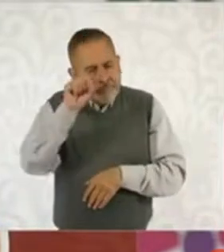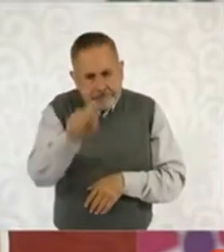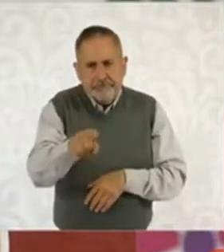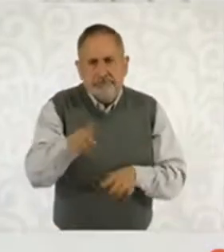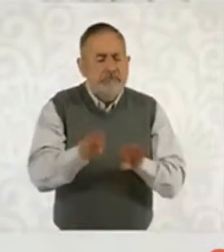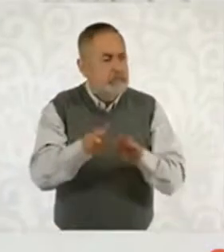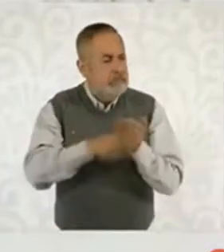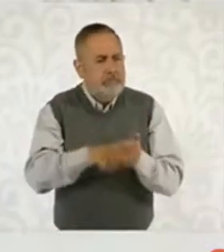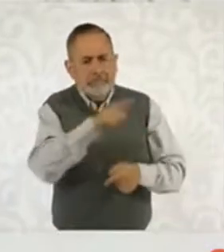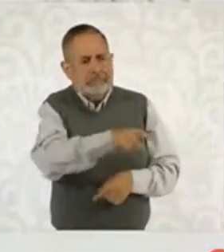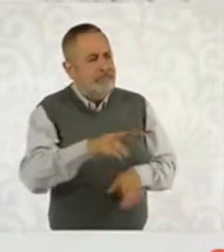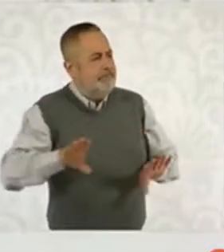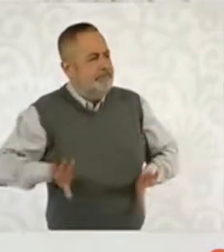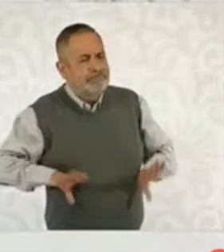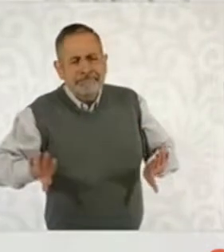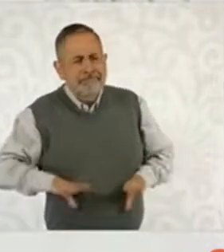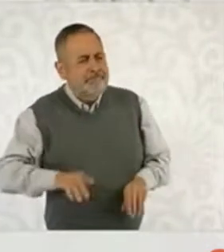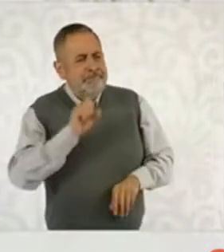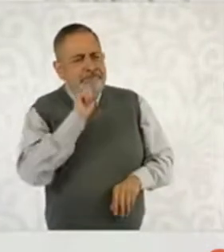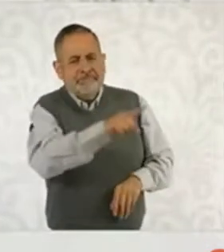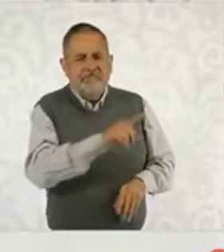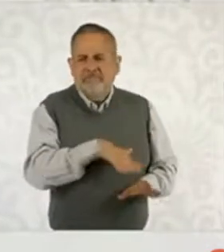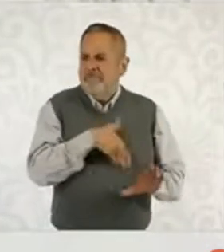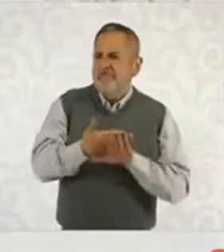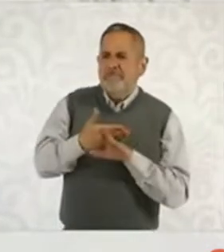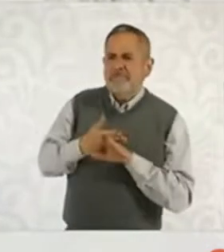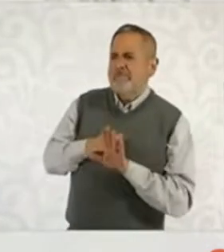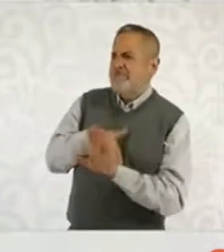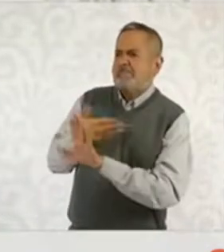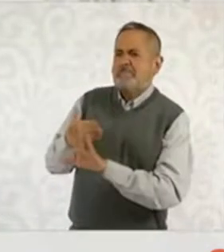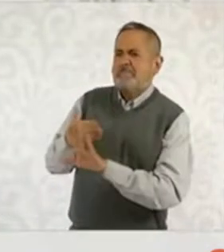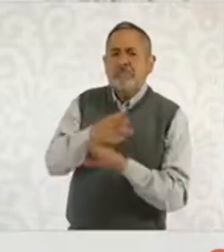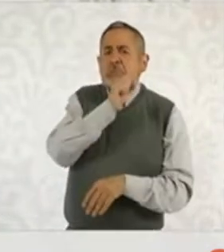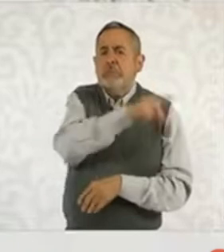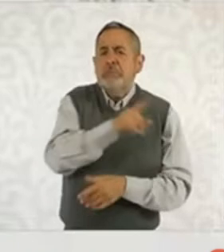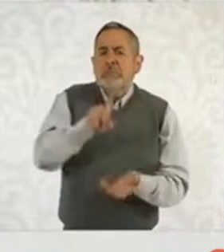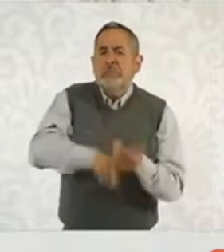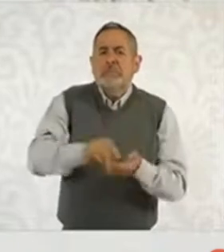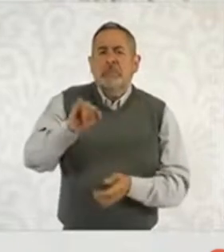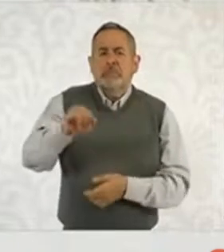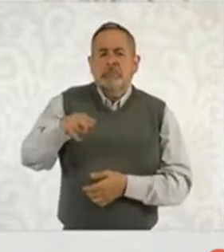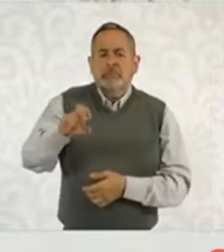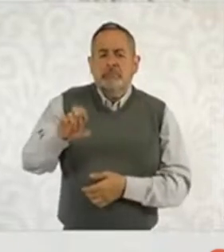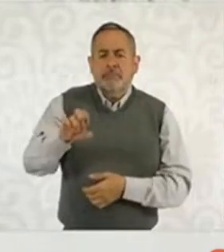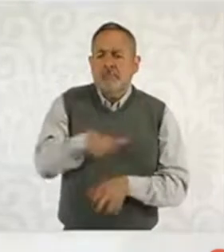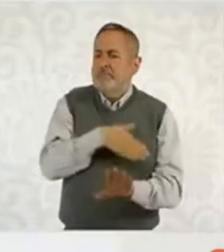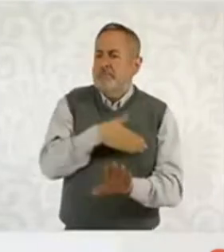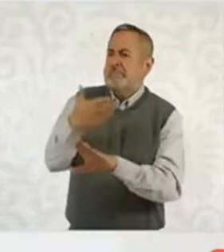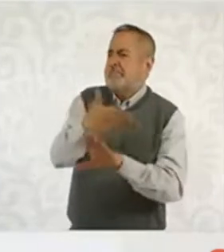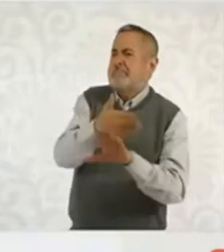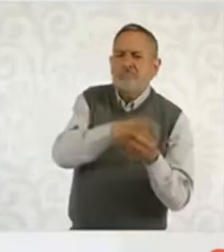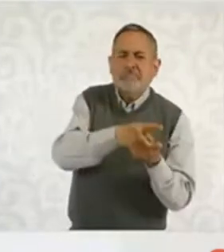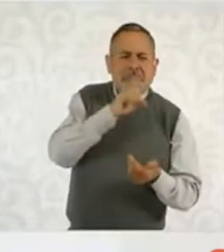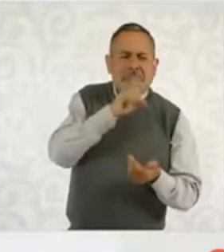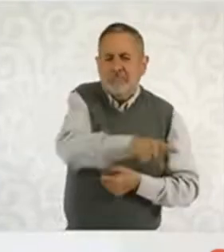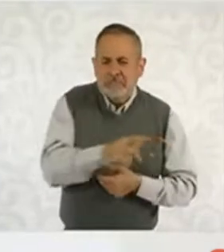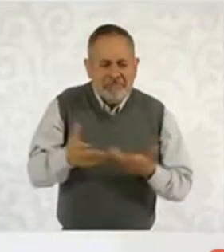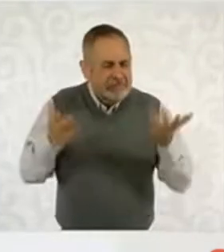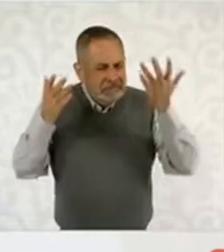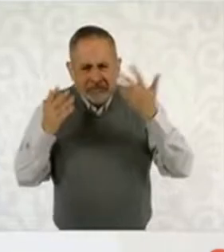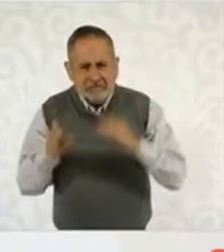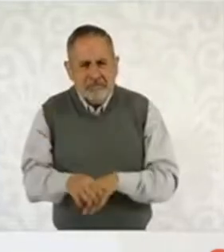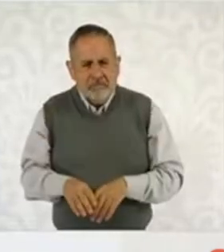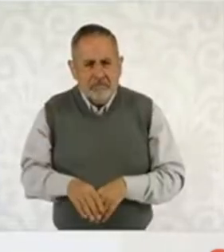una actitud de golpeteo y no con la función de un consejero